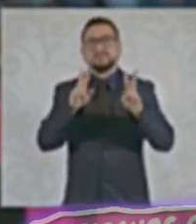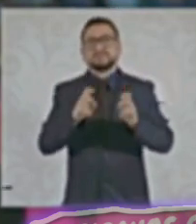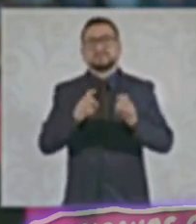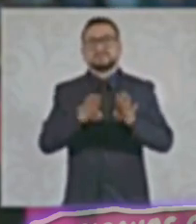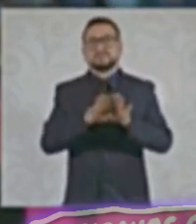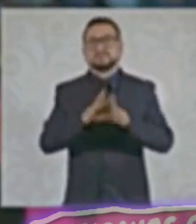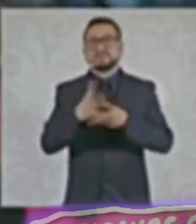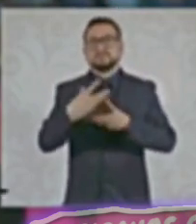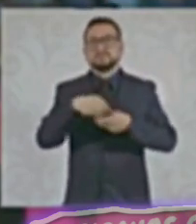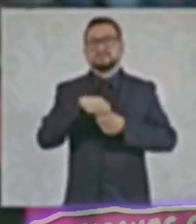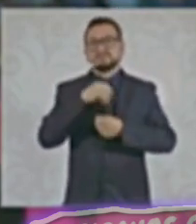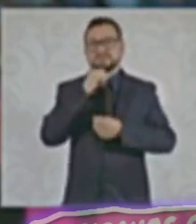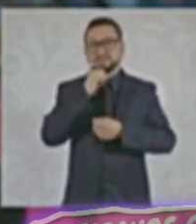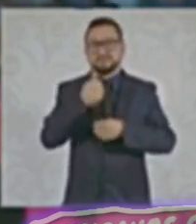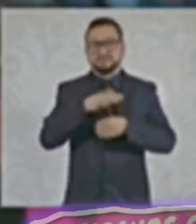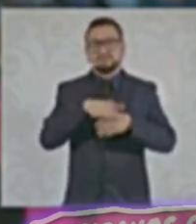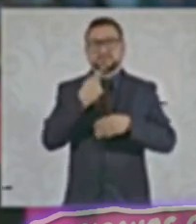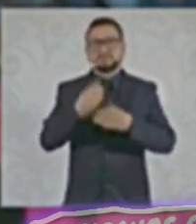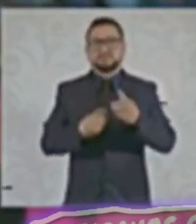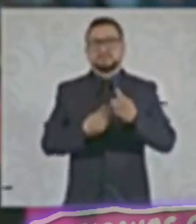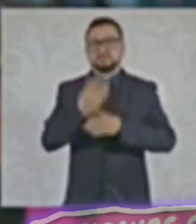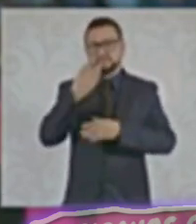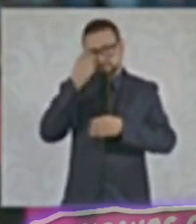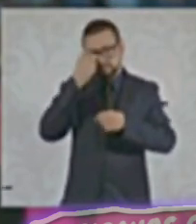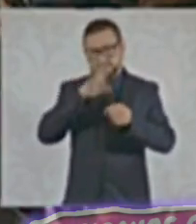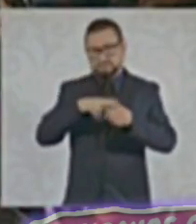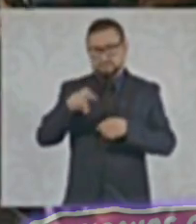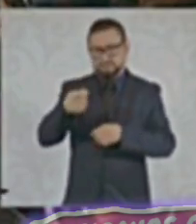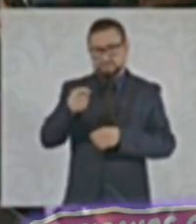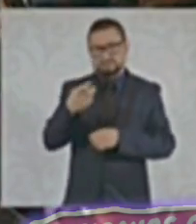totalmente incluyente, ¿no?, con la nueva dirección del Canal 11.